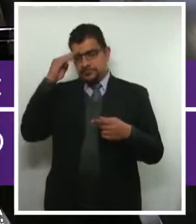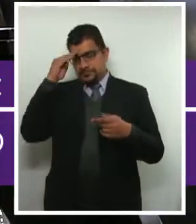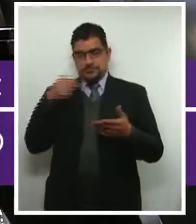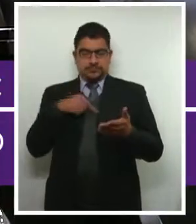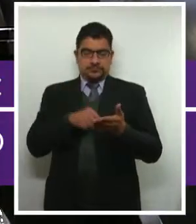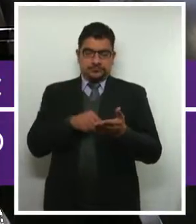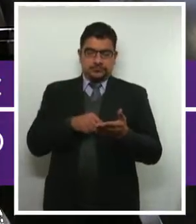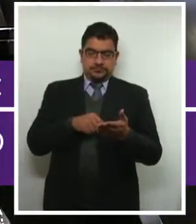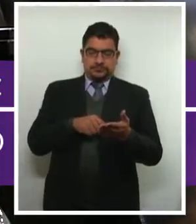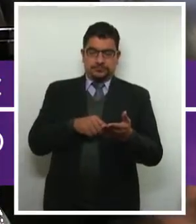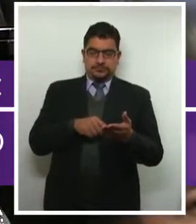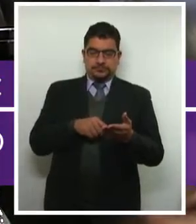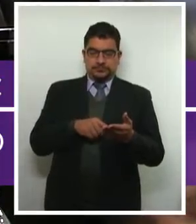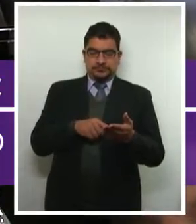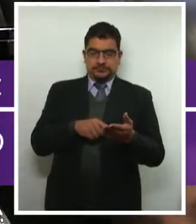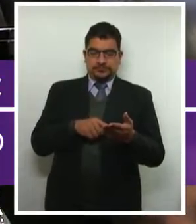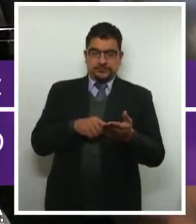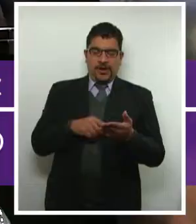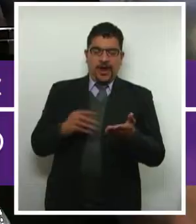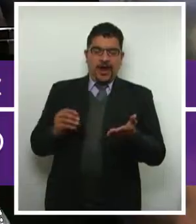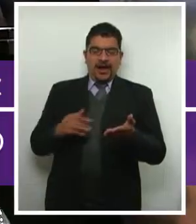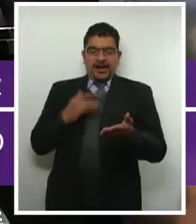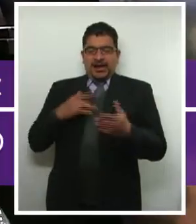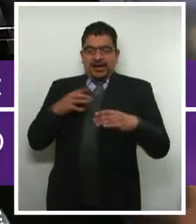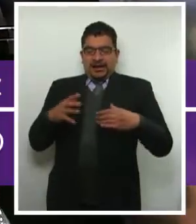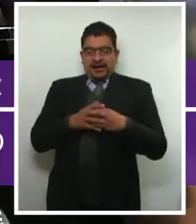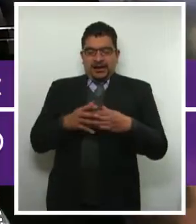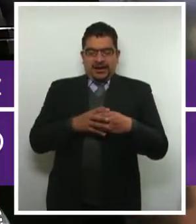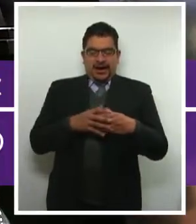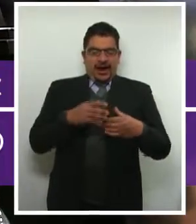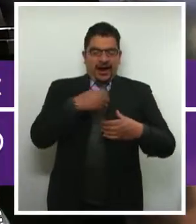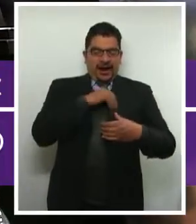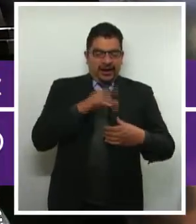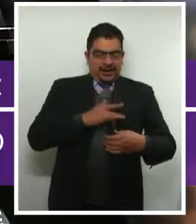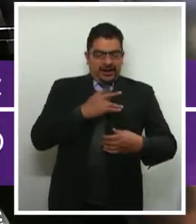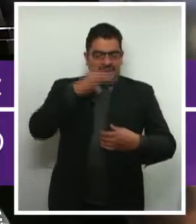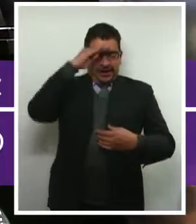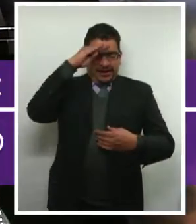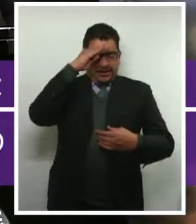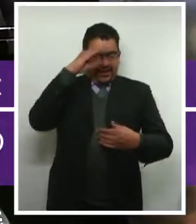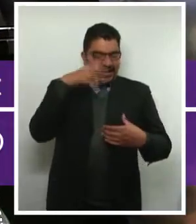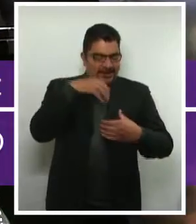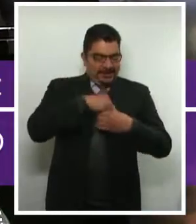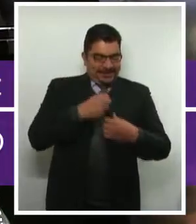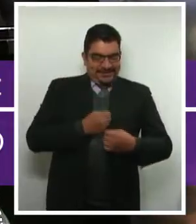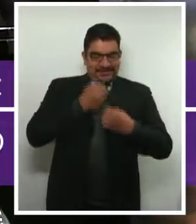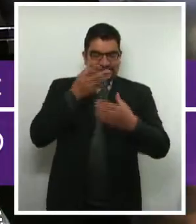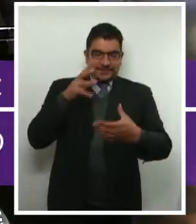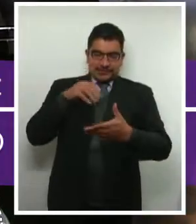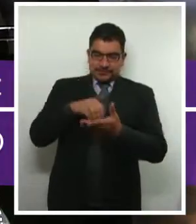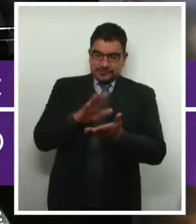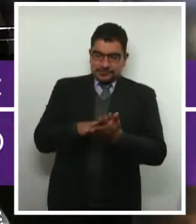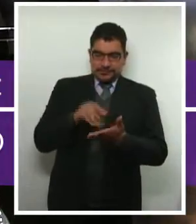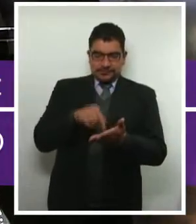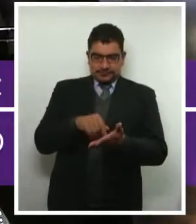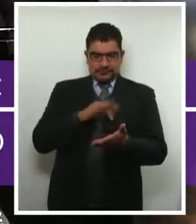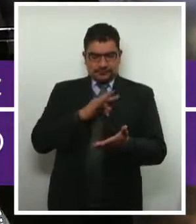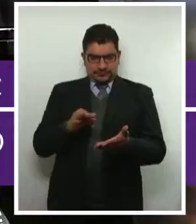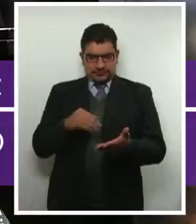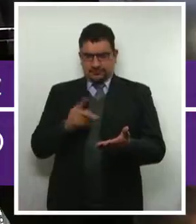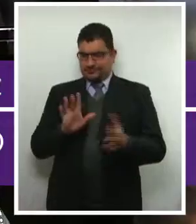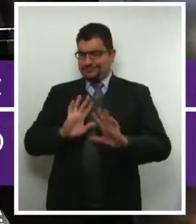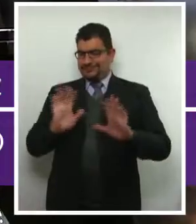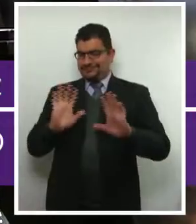llevara el sentimiento de nuestro pensar, de nuestro partido político, pero estamos haciendo